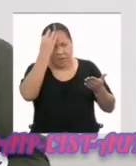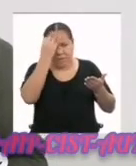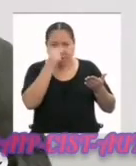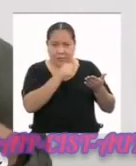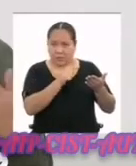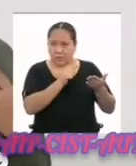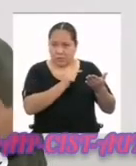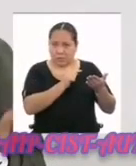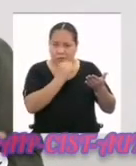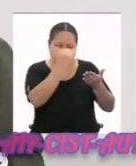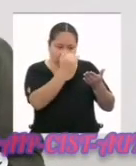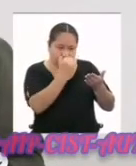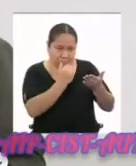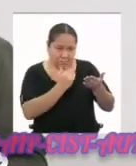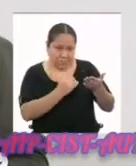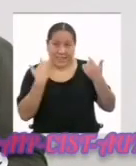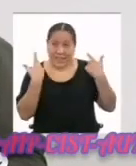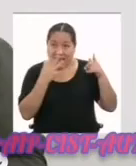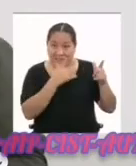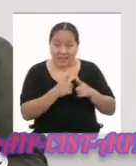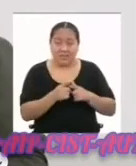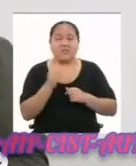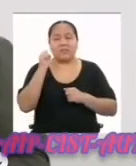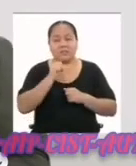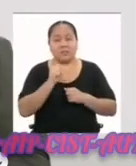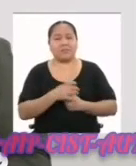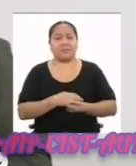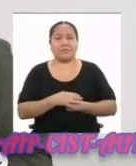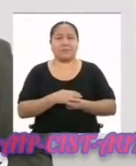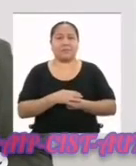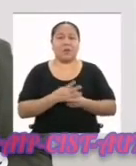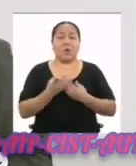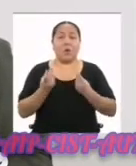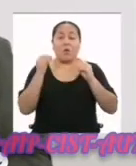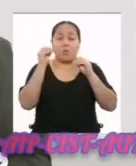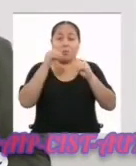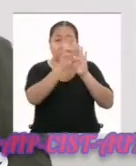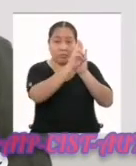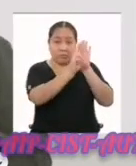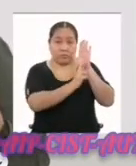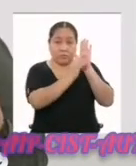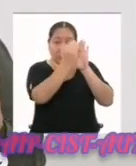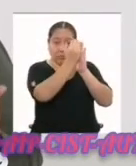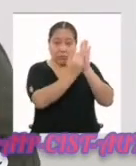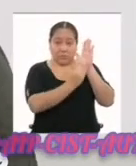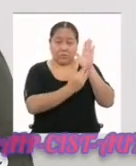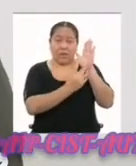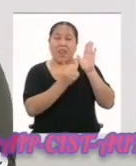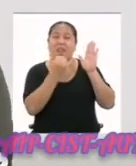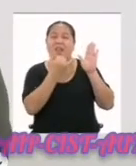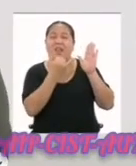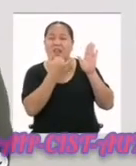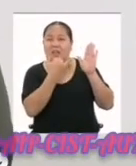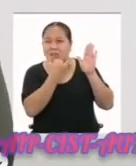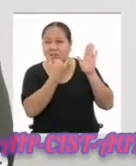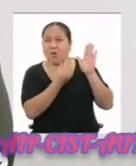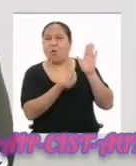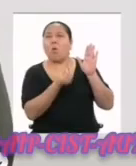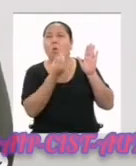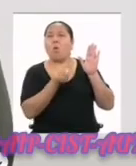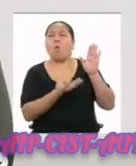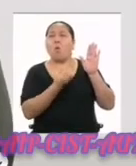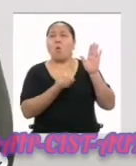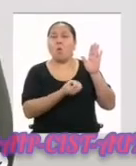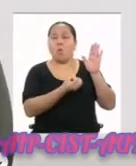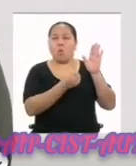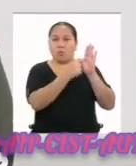idea, el texto es coherente. En el caso de los reglamentos, el error más frecuente es que los